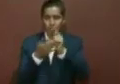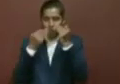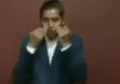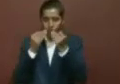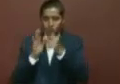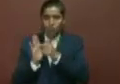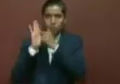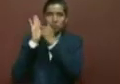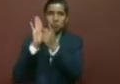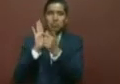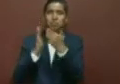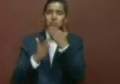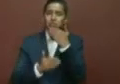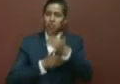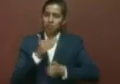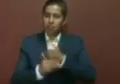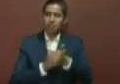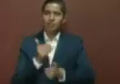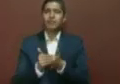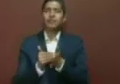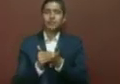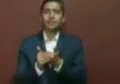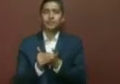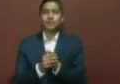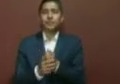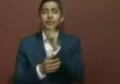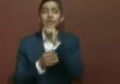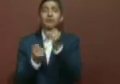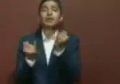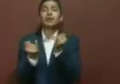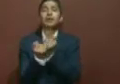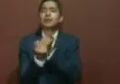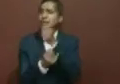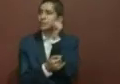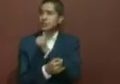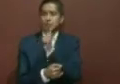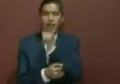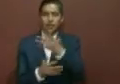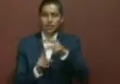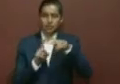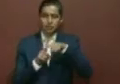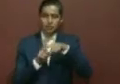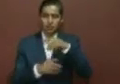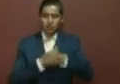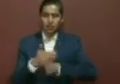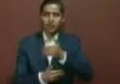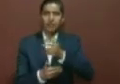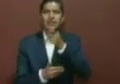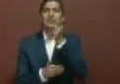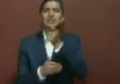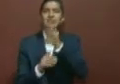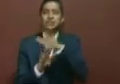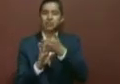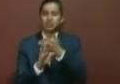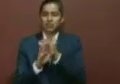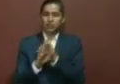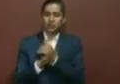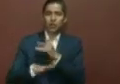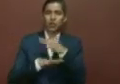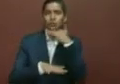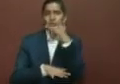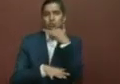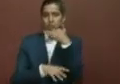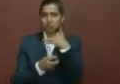con transparencia, y una permanente acción frontal en contra de la